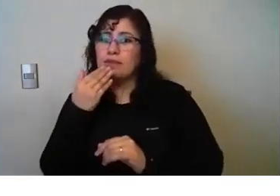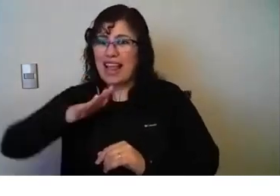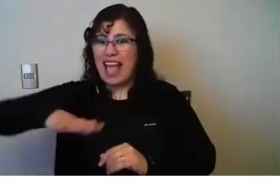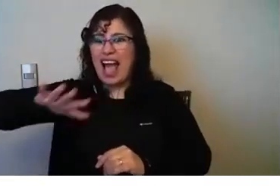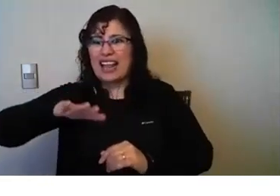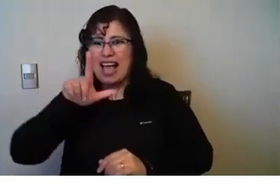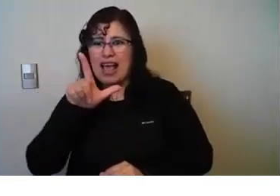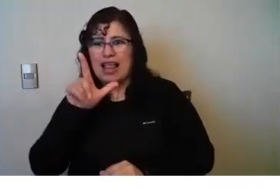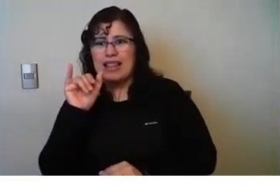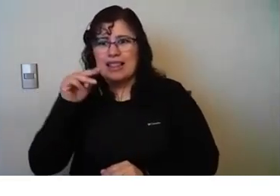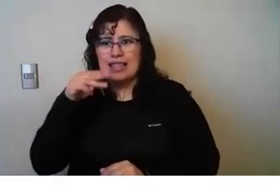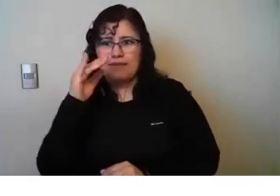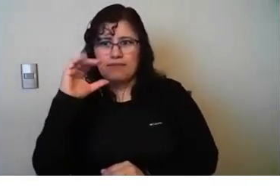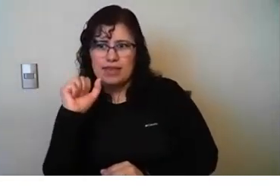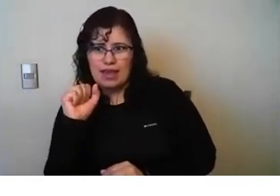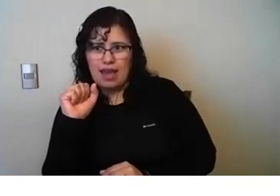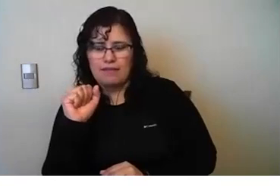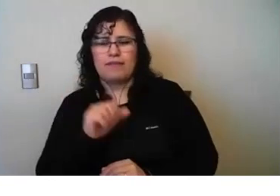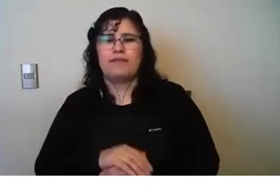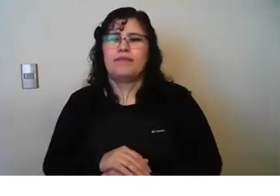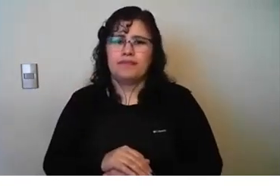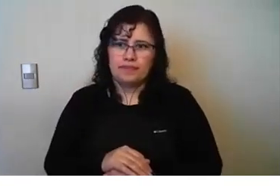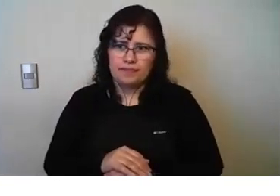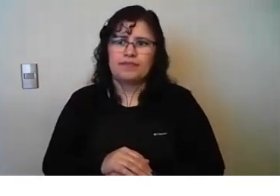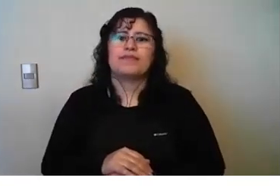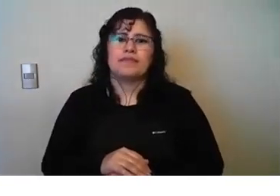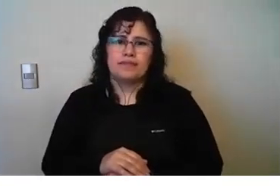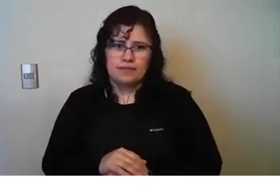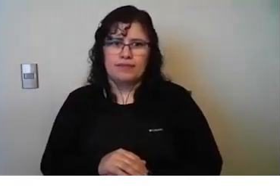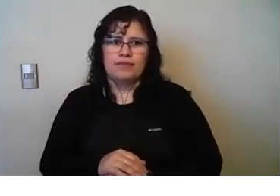¿ya? Del lóbulo límbico.